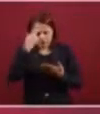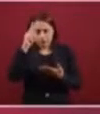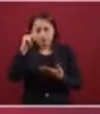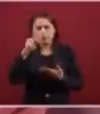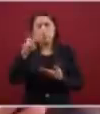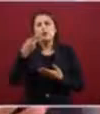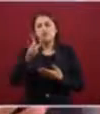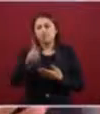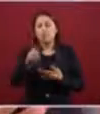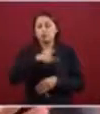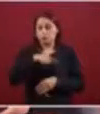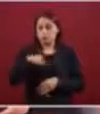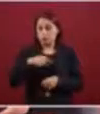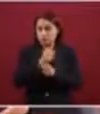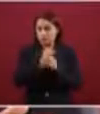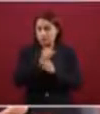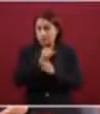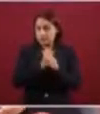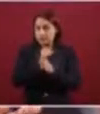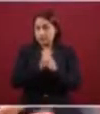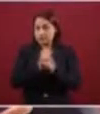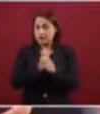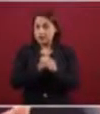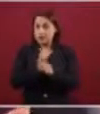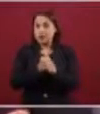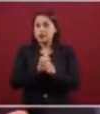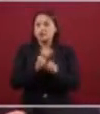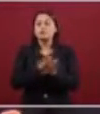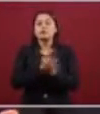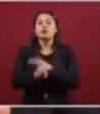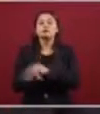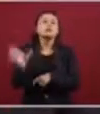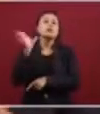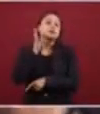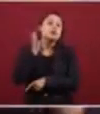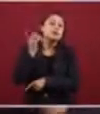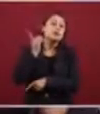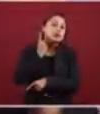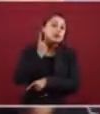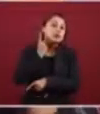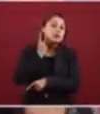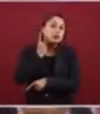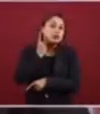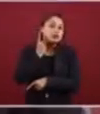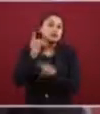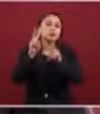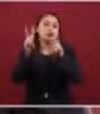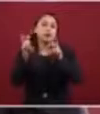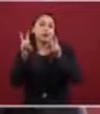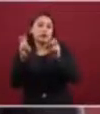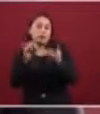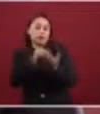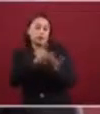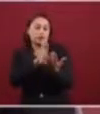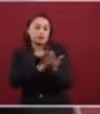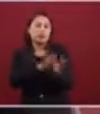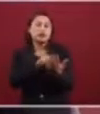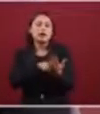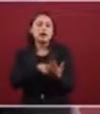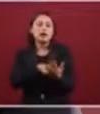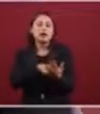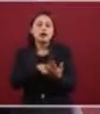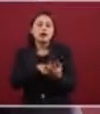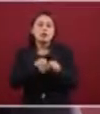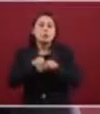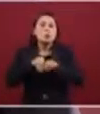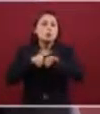Lo hemos investigado también, el dinero que les daban en la Cámara de Diputados por concepto de publicidad o en el